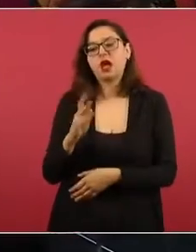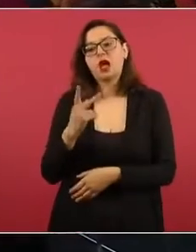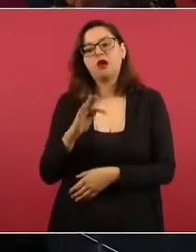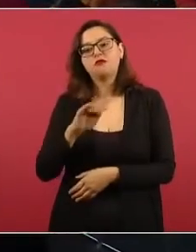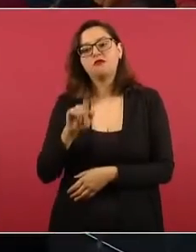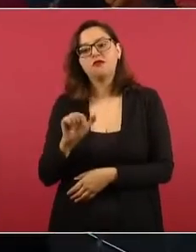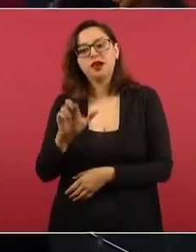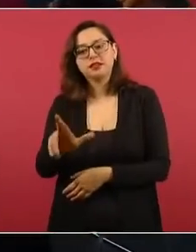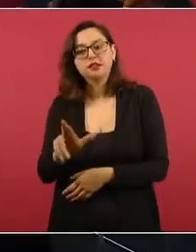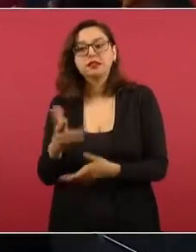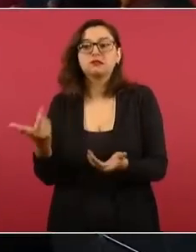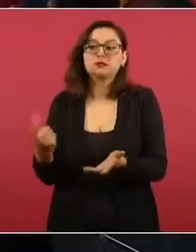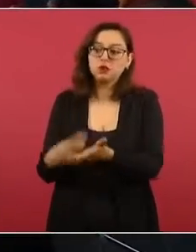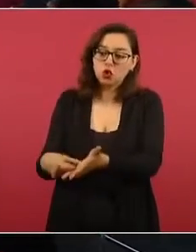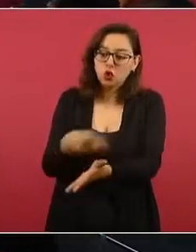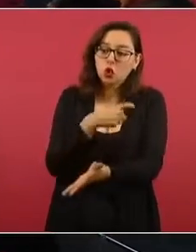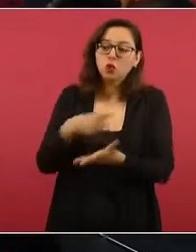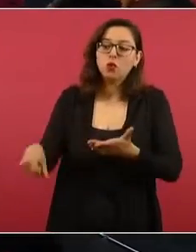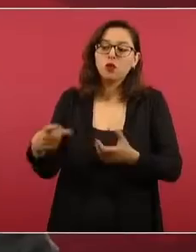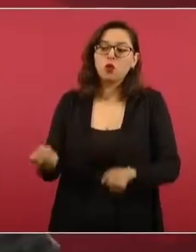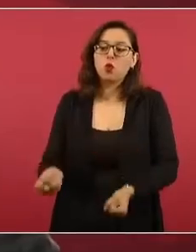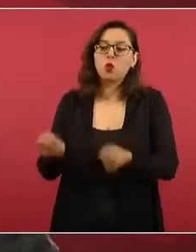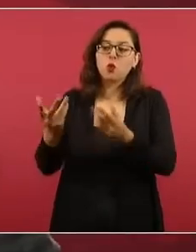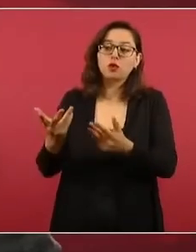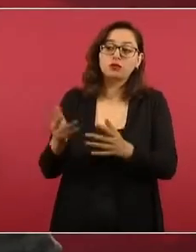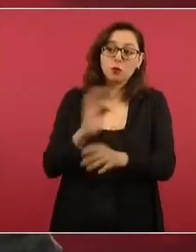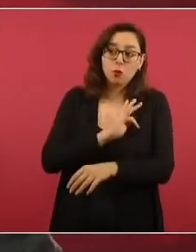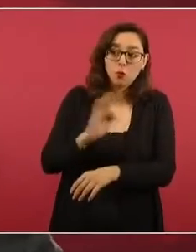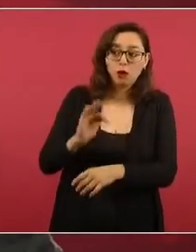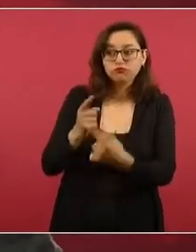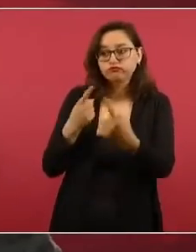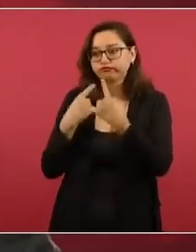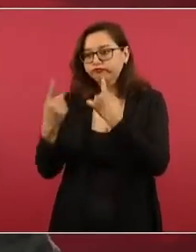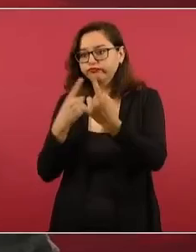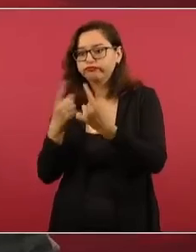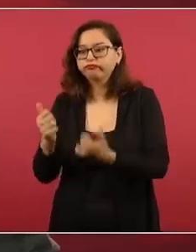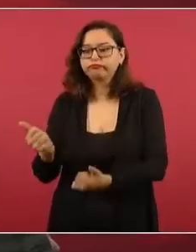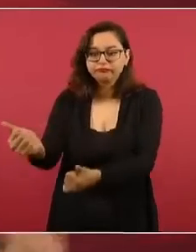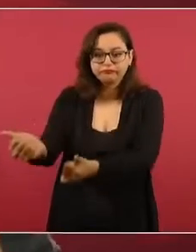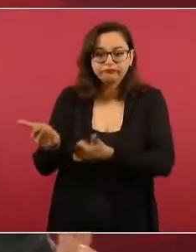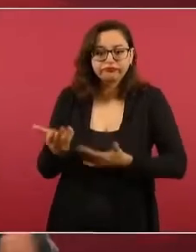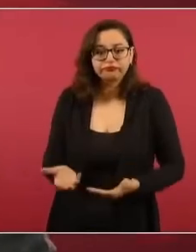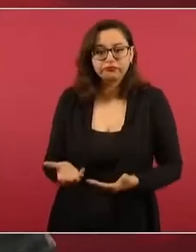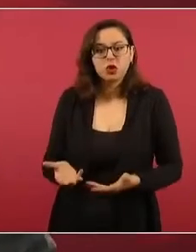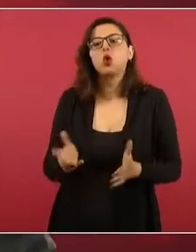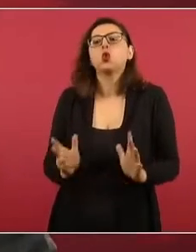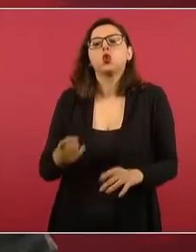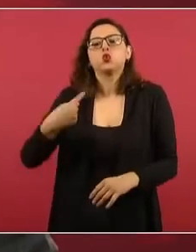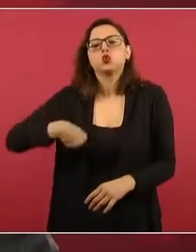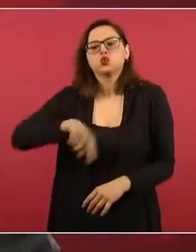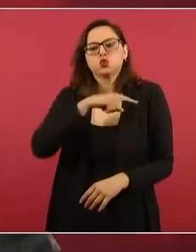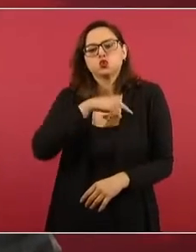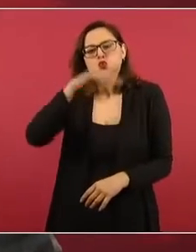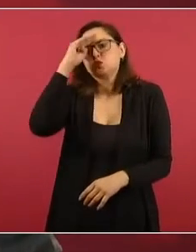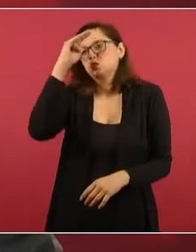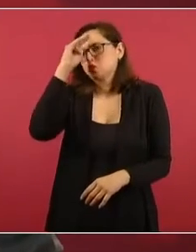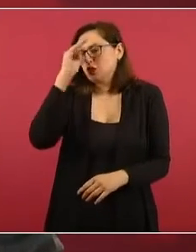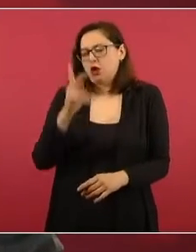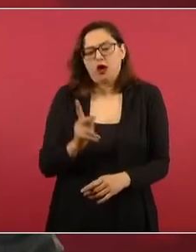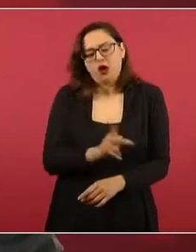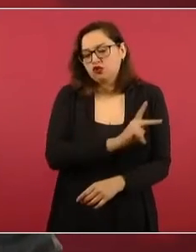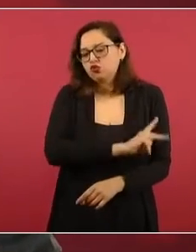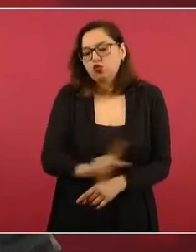definir las condiciones de entrega y la cantidad de entrega que podría Pfizer abastecer. Nosotros hemos considerado a todo el segmento de